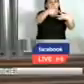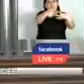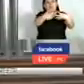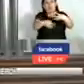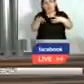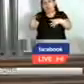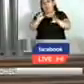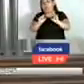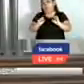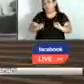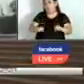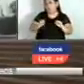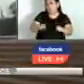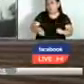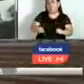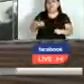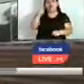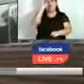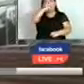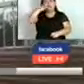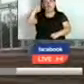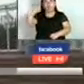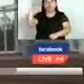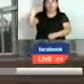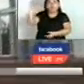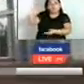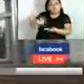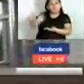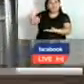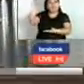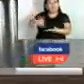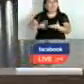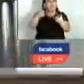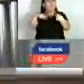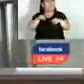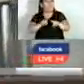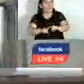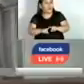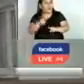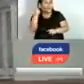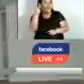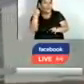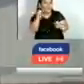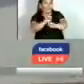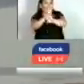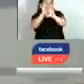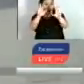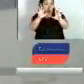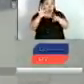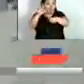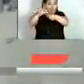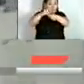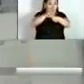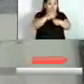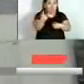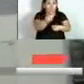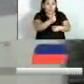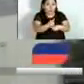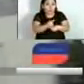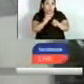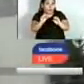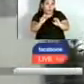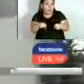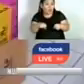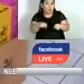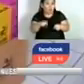la capacidad del país para obtener financiamiento externo. Sin embargo, no estaba claro si la gran mayoría